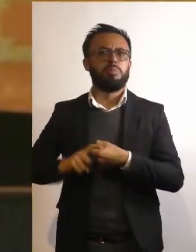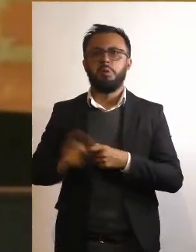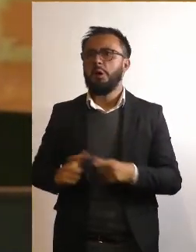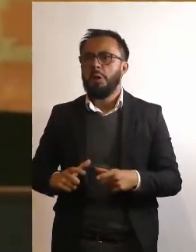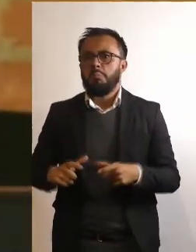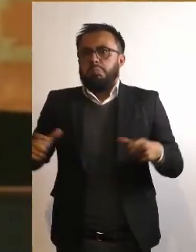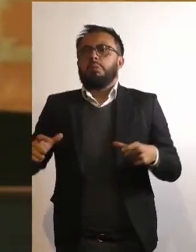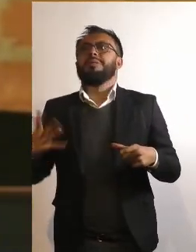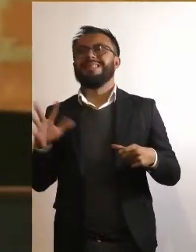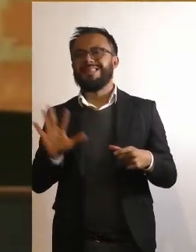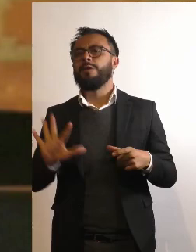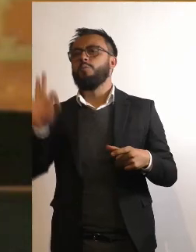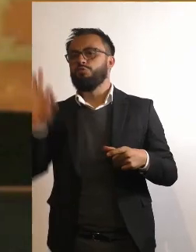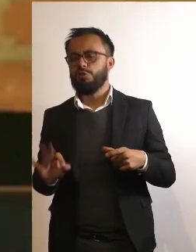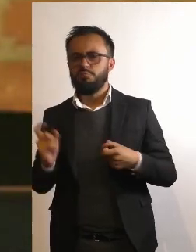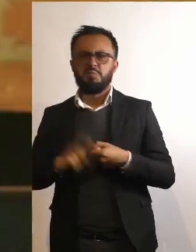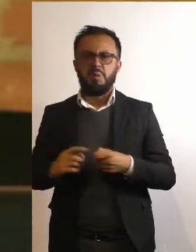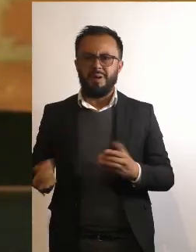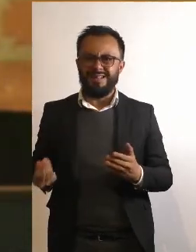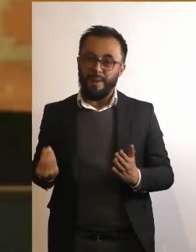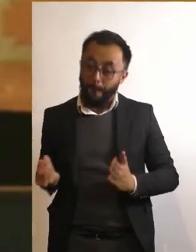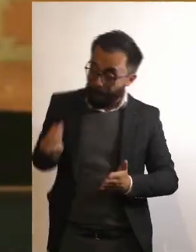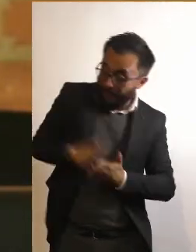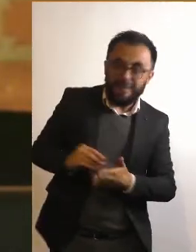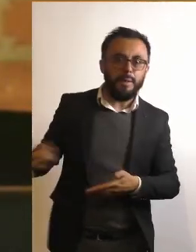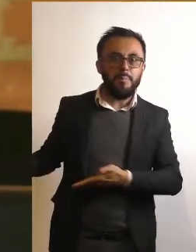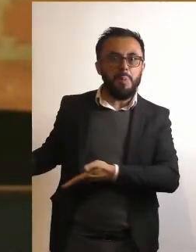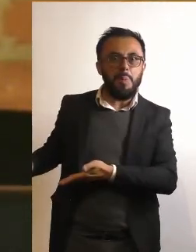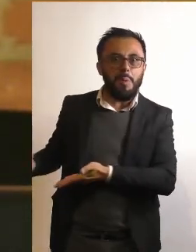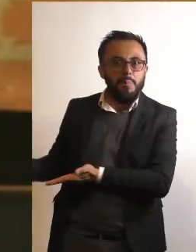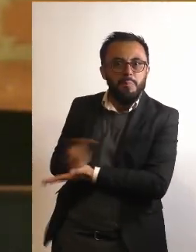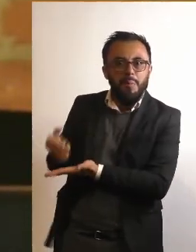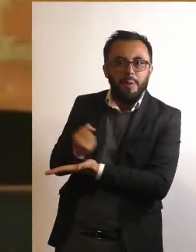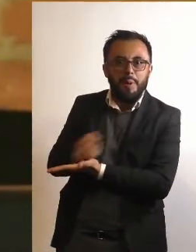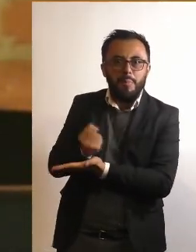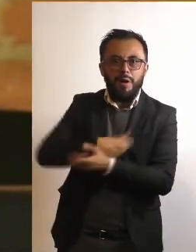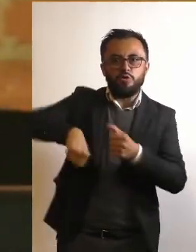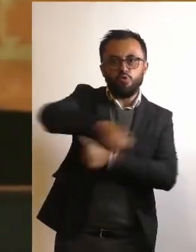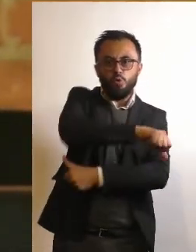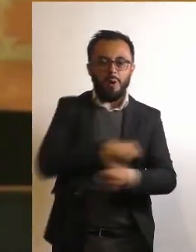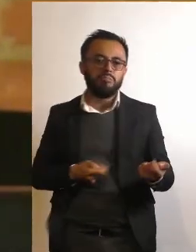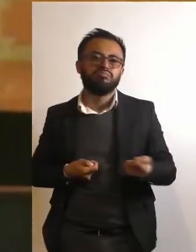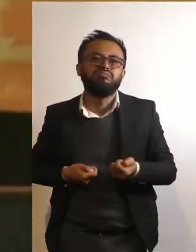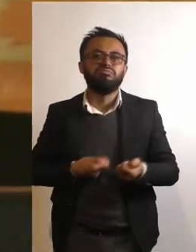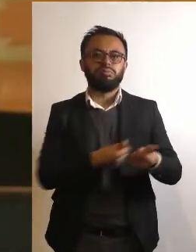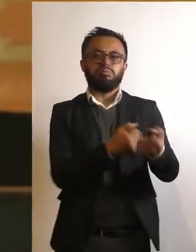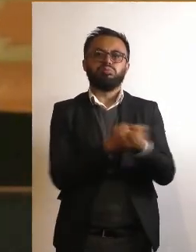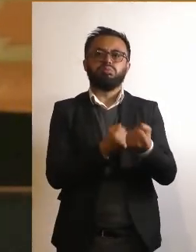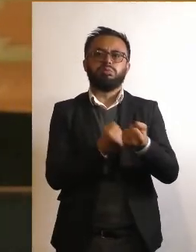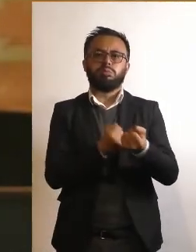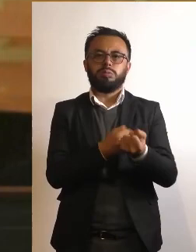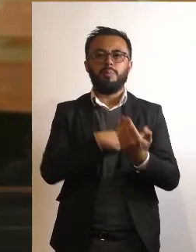universidad, que está desarrollando la universidad o que va a desarrollar la universidad en estos periodos. Muchísimas gracias.